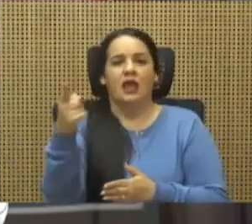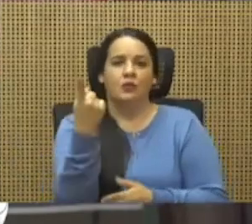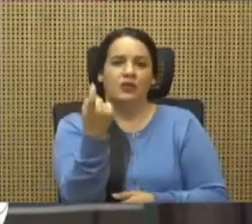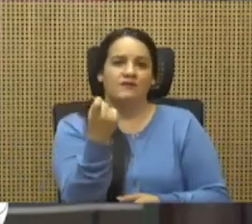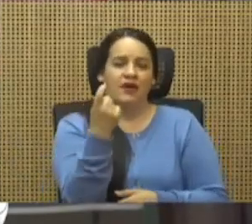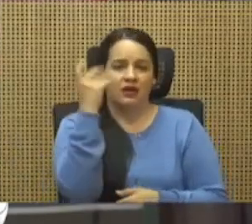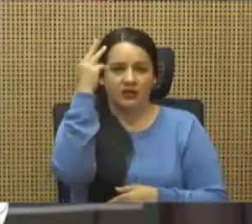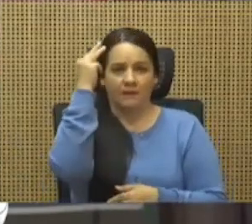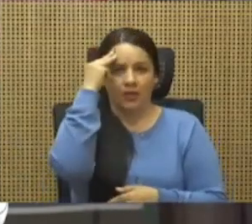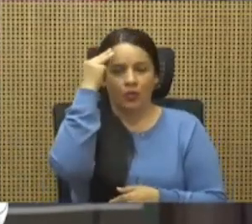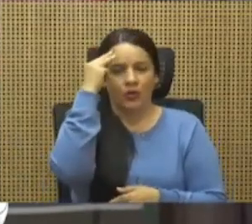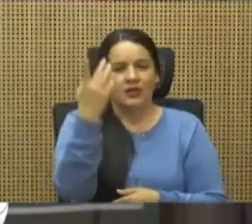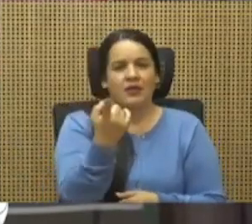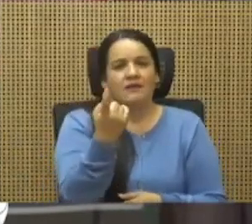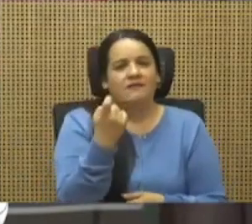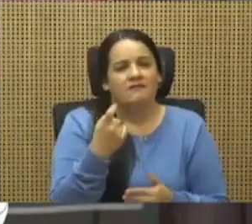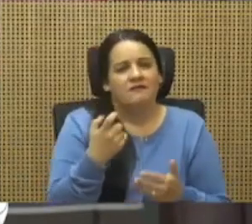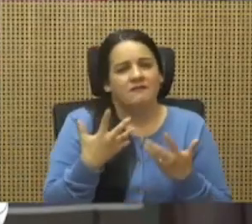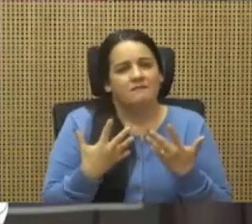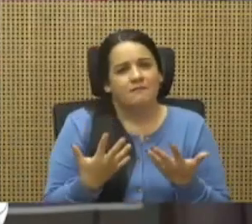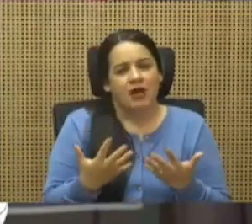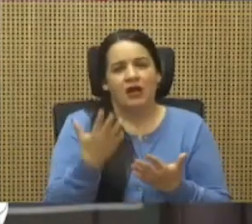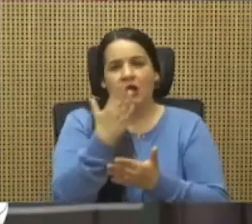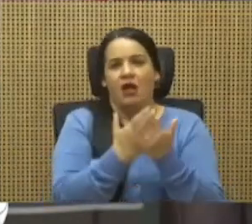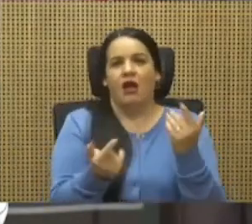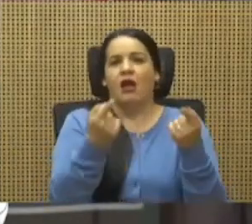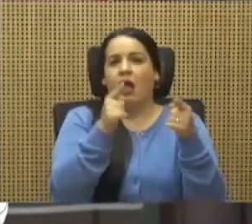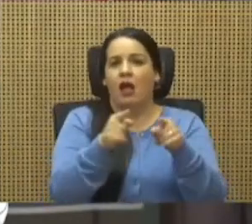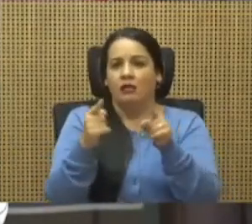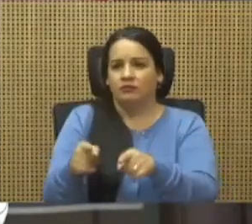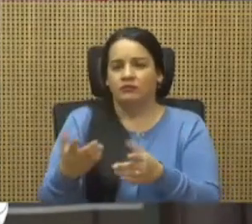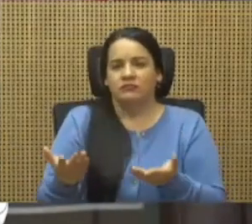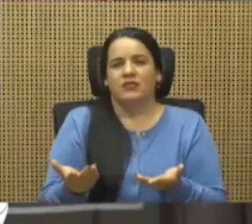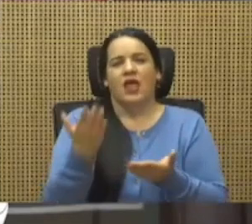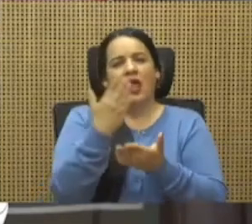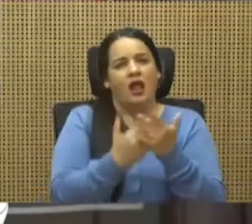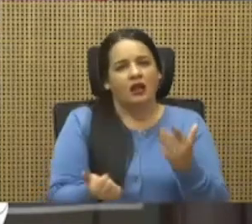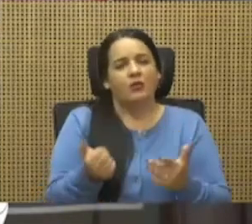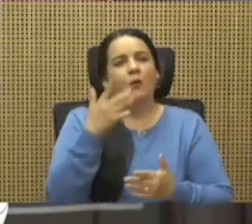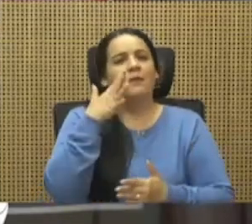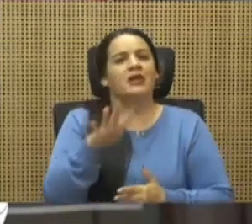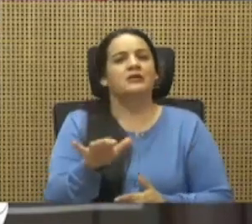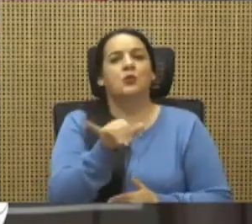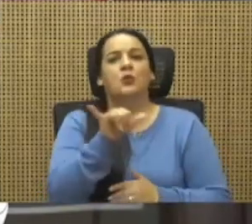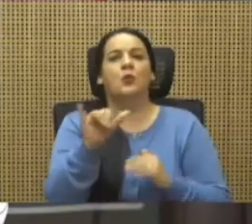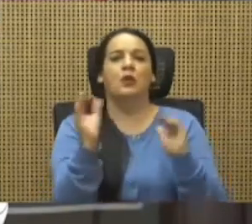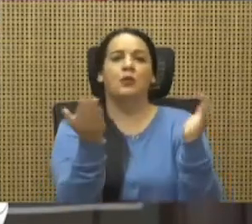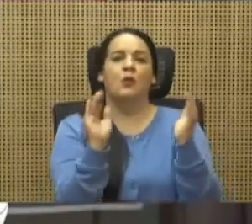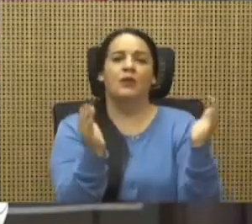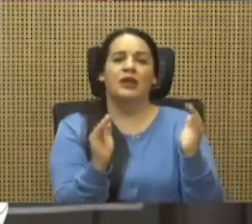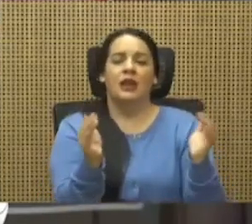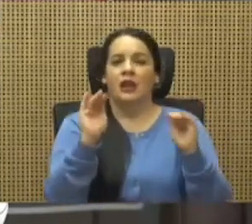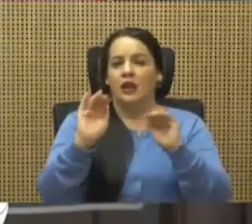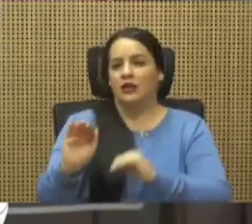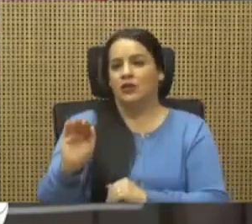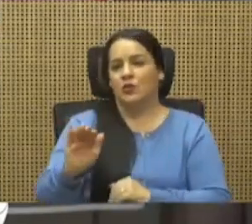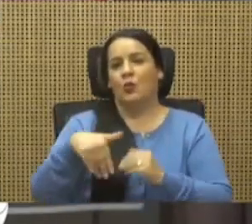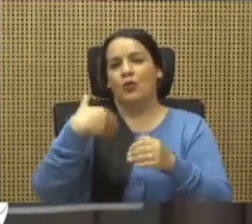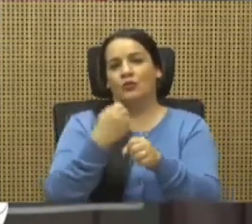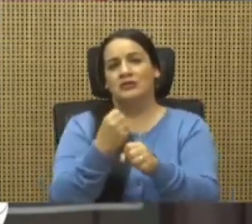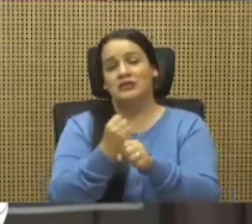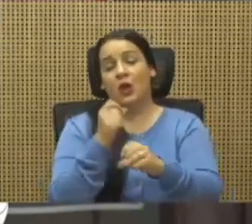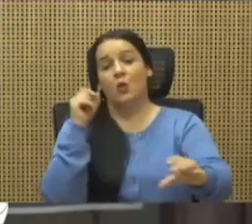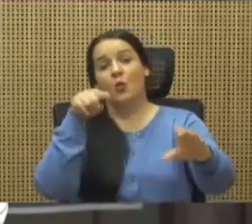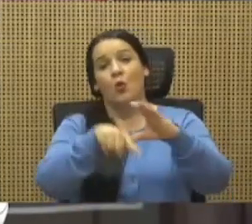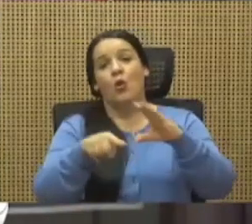sensación de que aquí está pasando algo parecido. Esta actitud es comparable a aquel niño que cuando le hacían un gol era el dueño